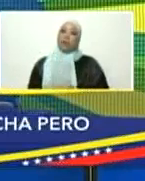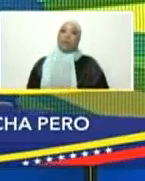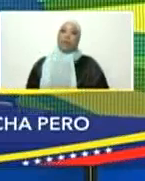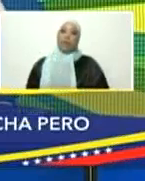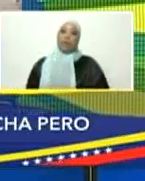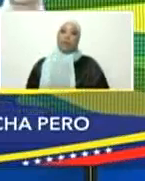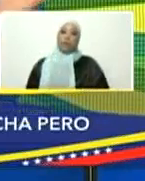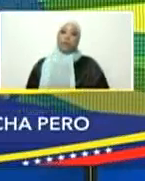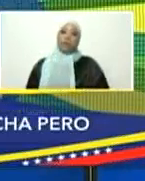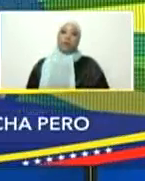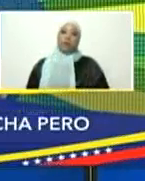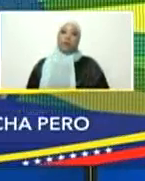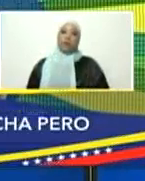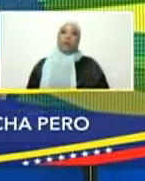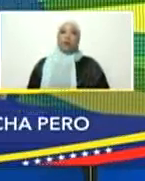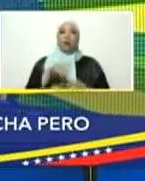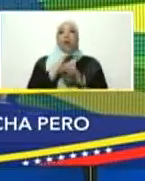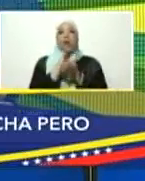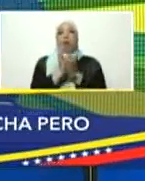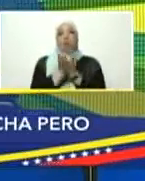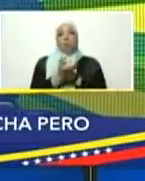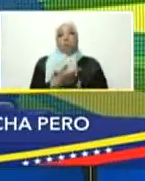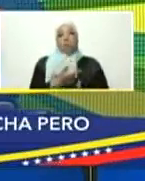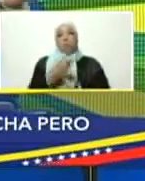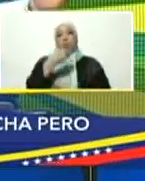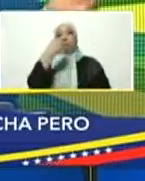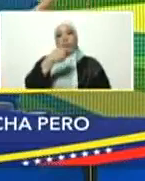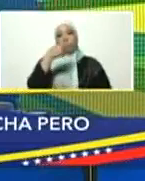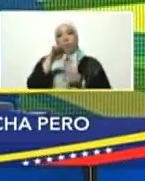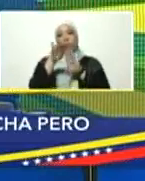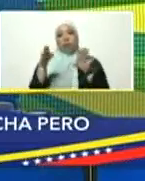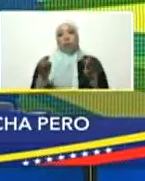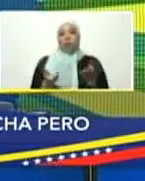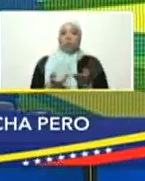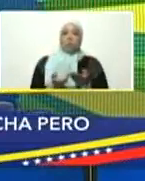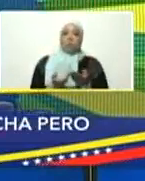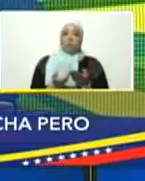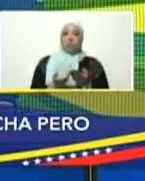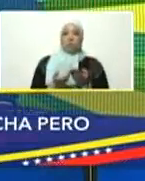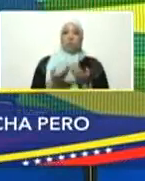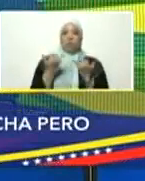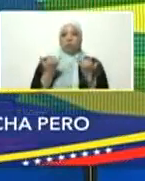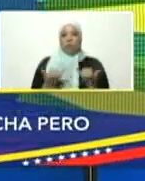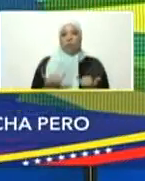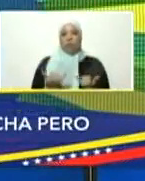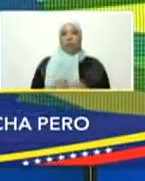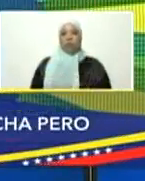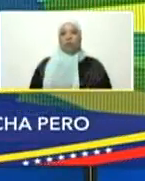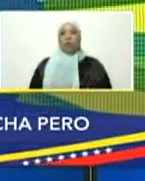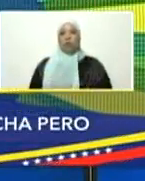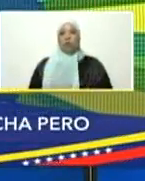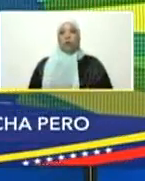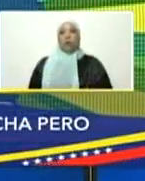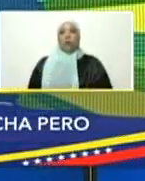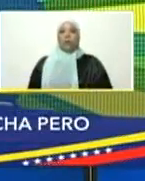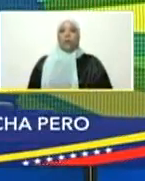Y vemos el escenario geopolítico mundial, el escenario geopolítico regional.